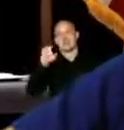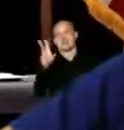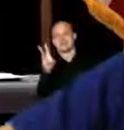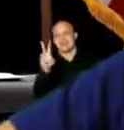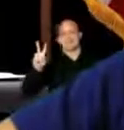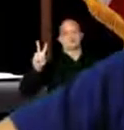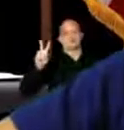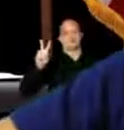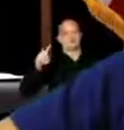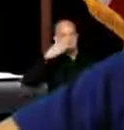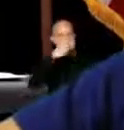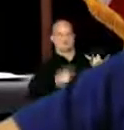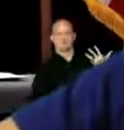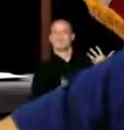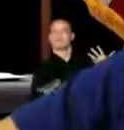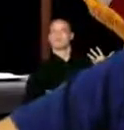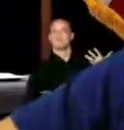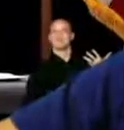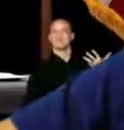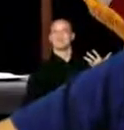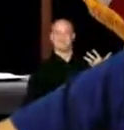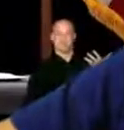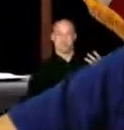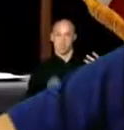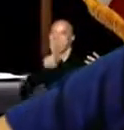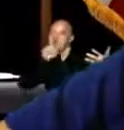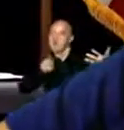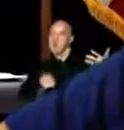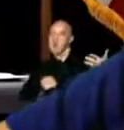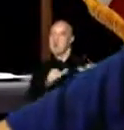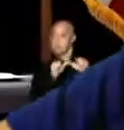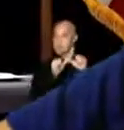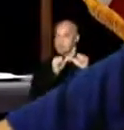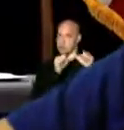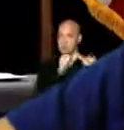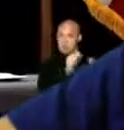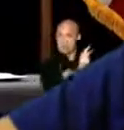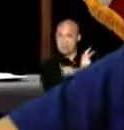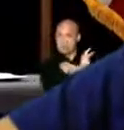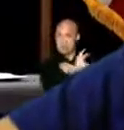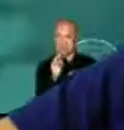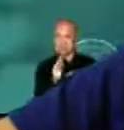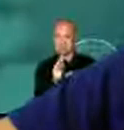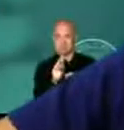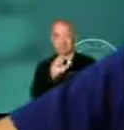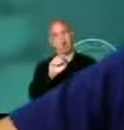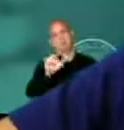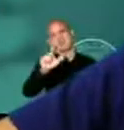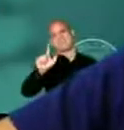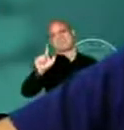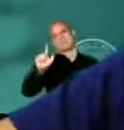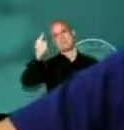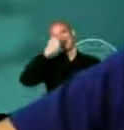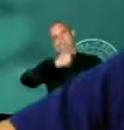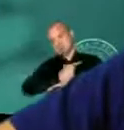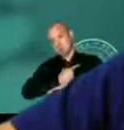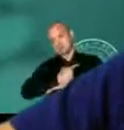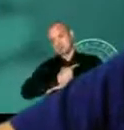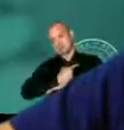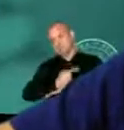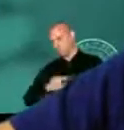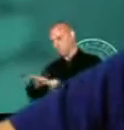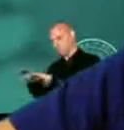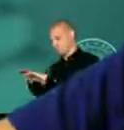tomar las medidas de precaución. Se recomienda el trabajo en remoto. Lugares de comida, solo servicarro